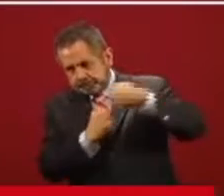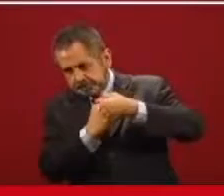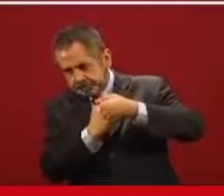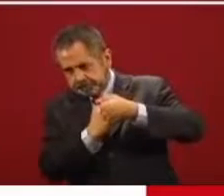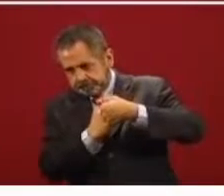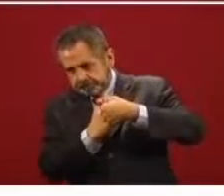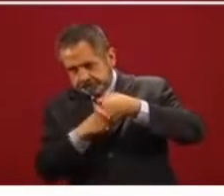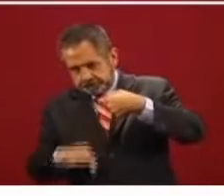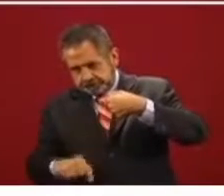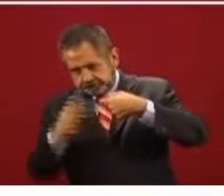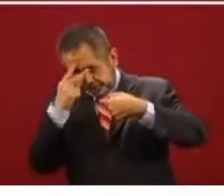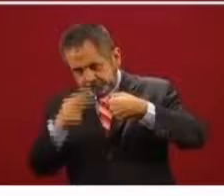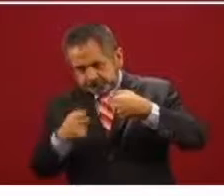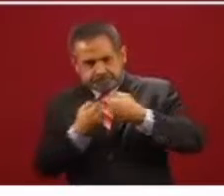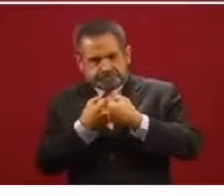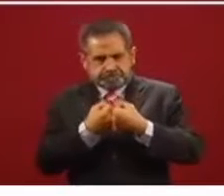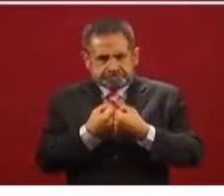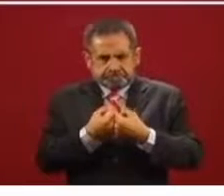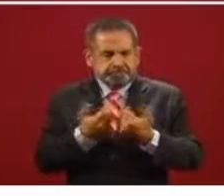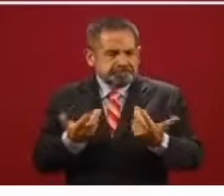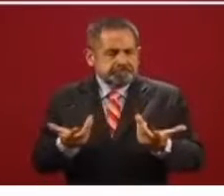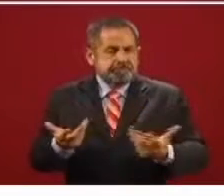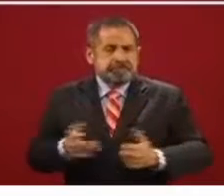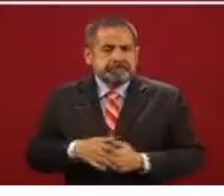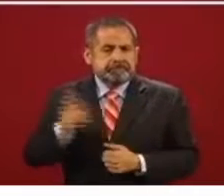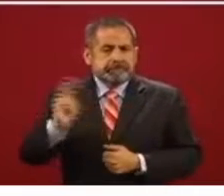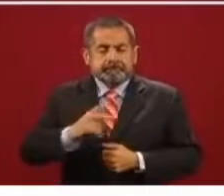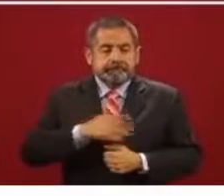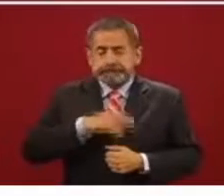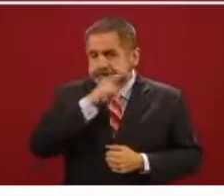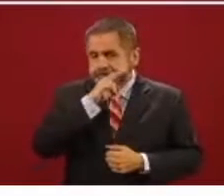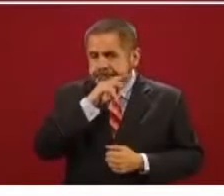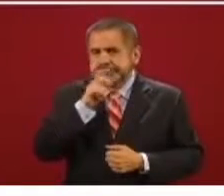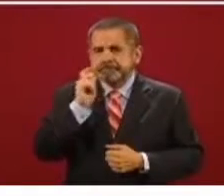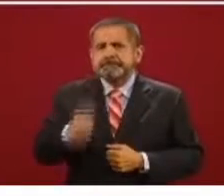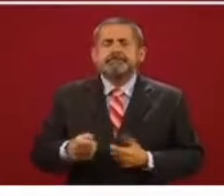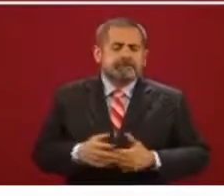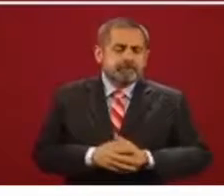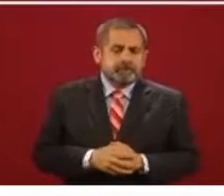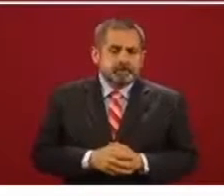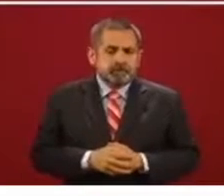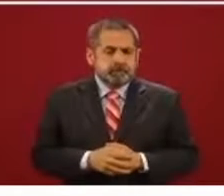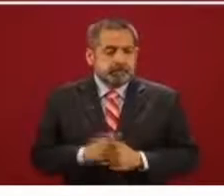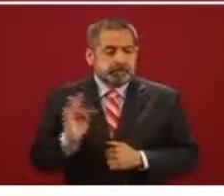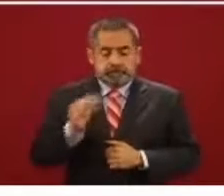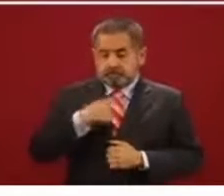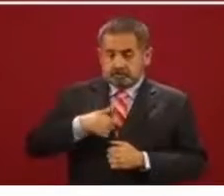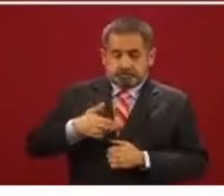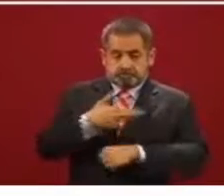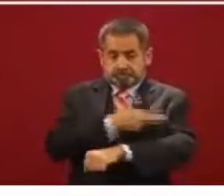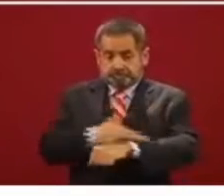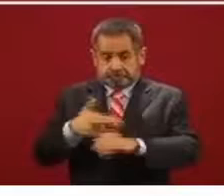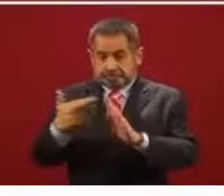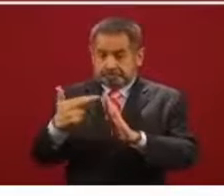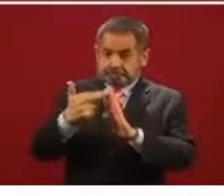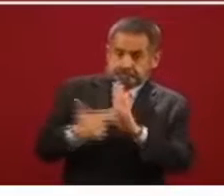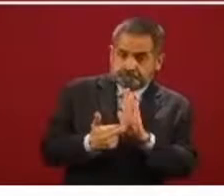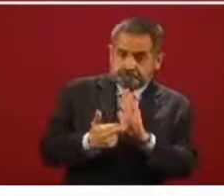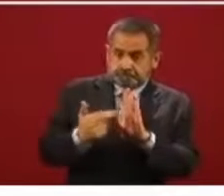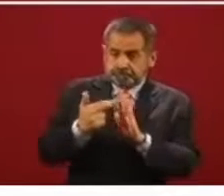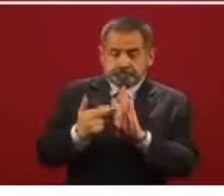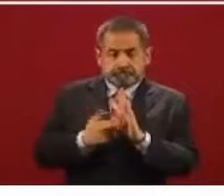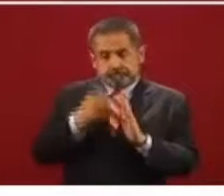Porque nuestra preocupación ha sido y es que las medidas que se tomen para